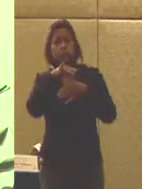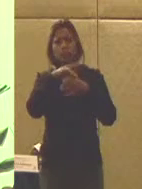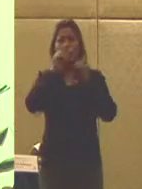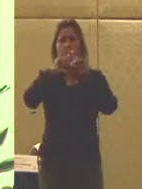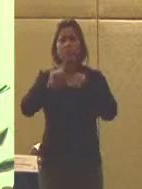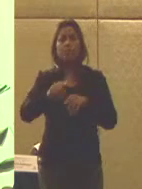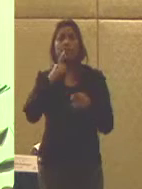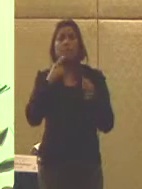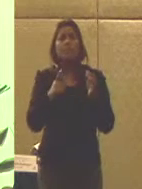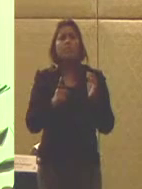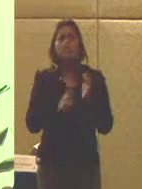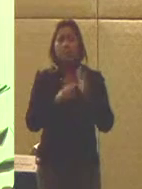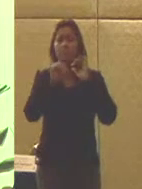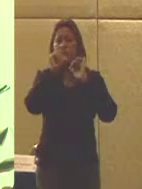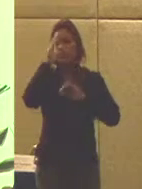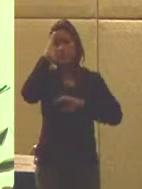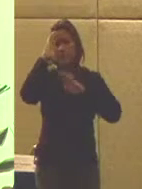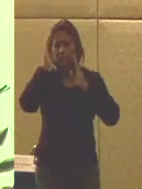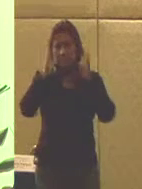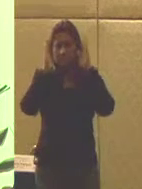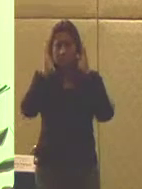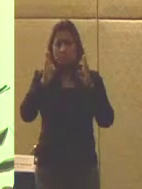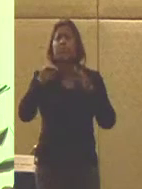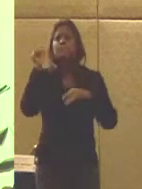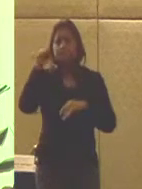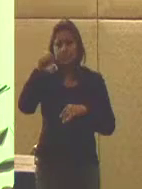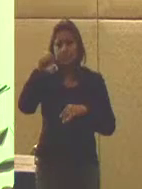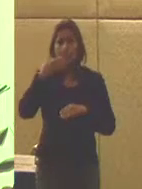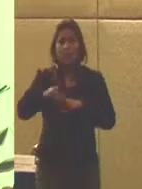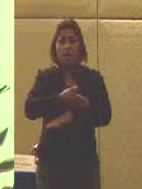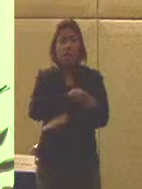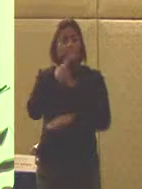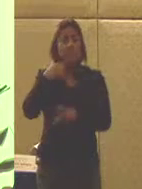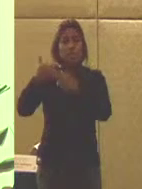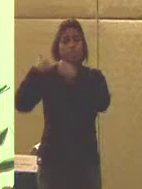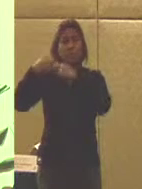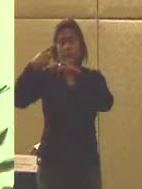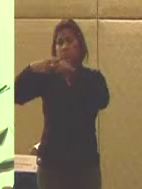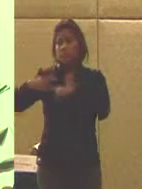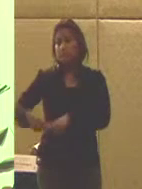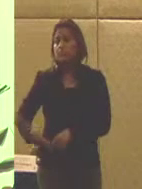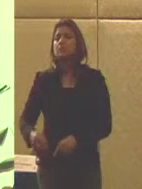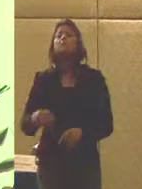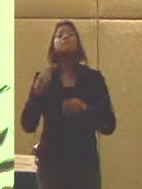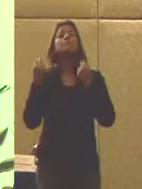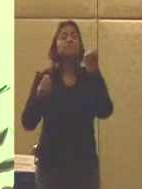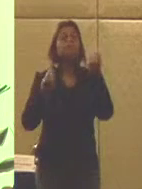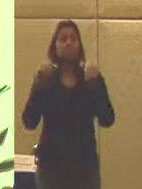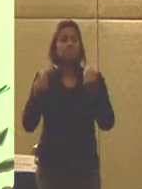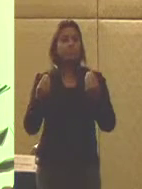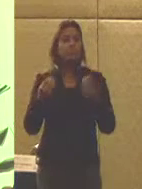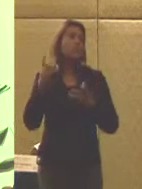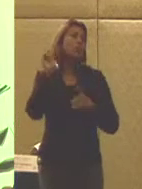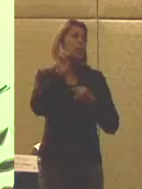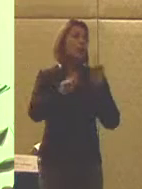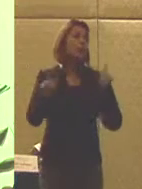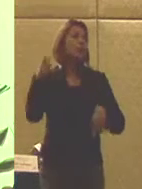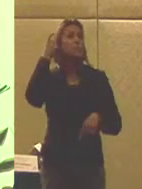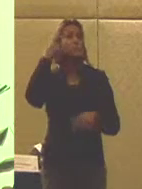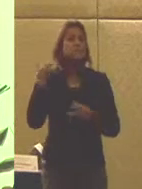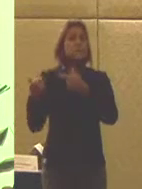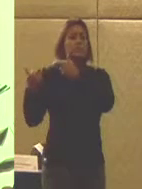hasta la atención, sí vienen establecidos y definidos los roles, y a partir de ahí no siempre están definidos los roles para